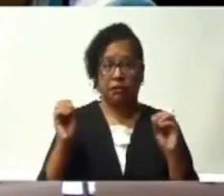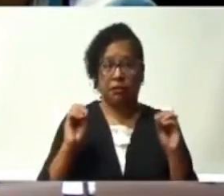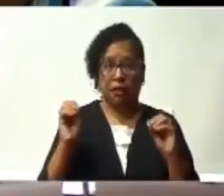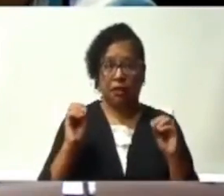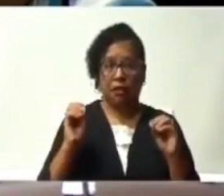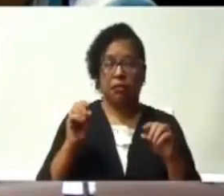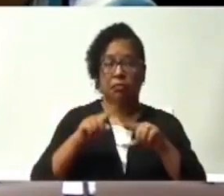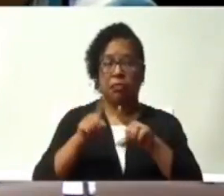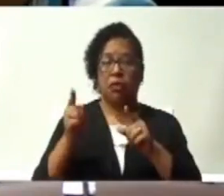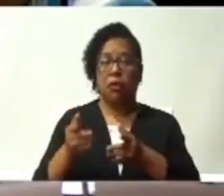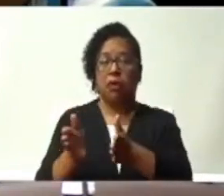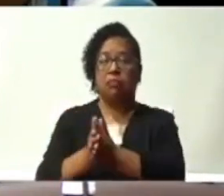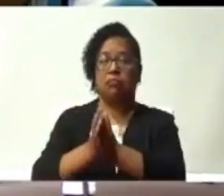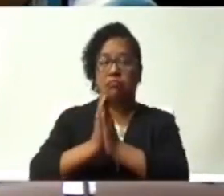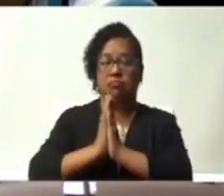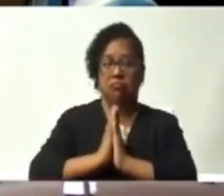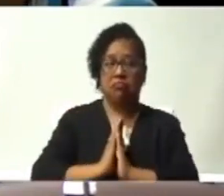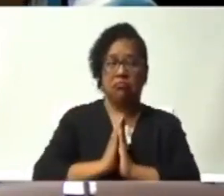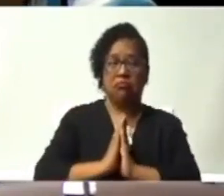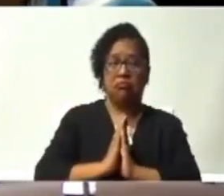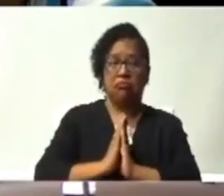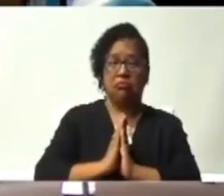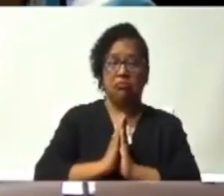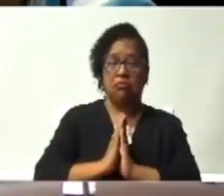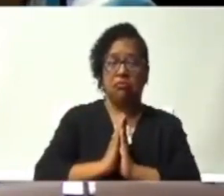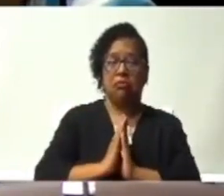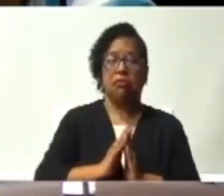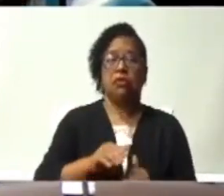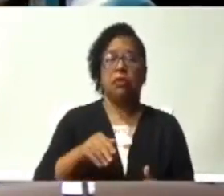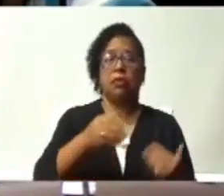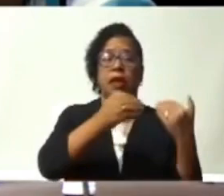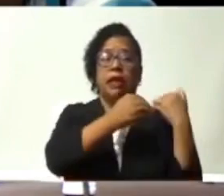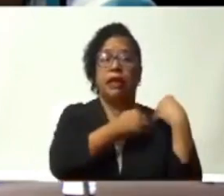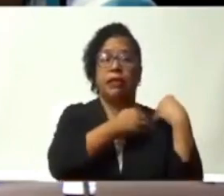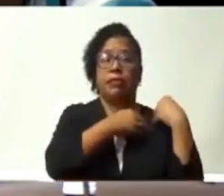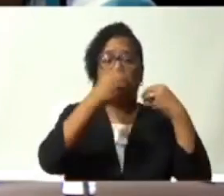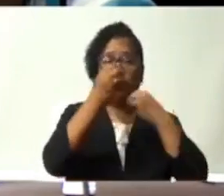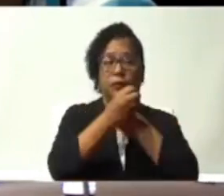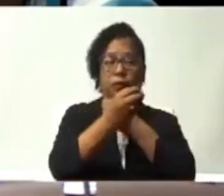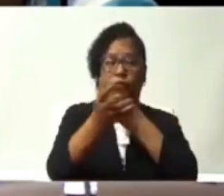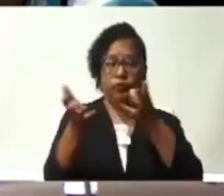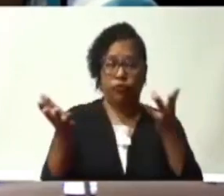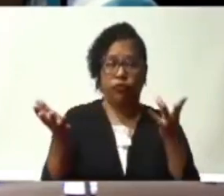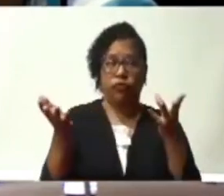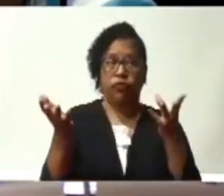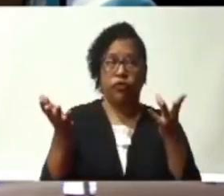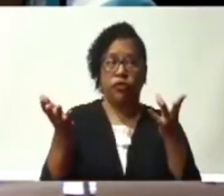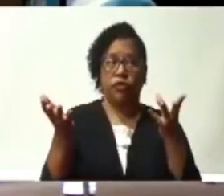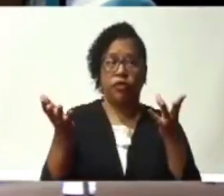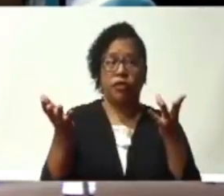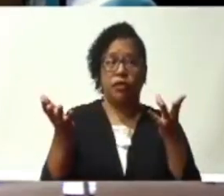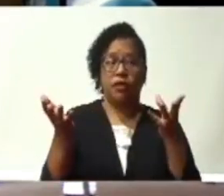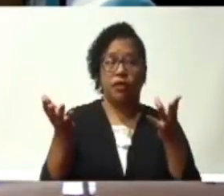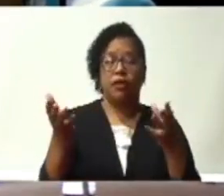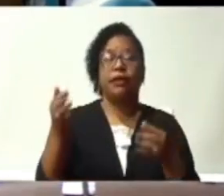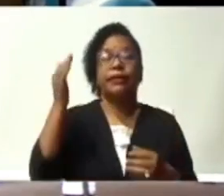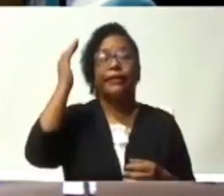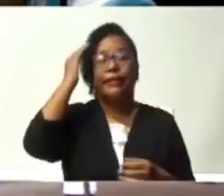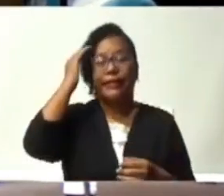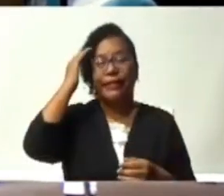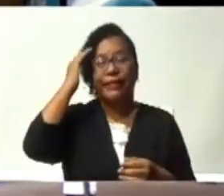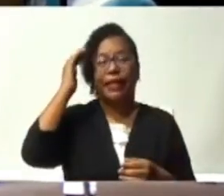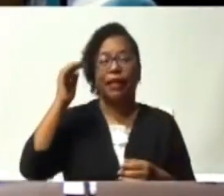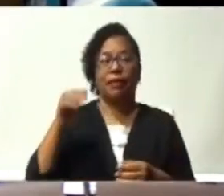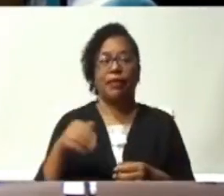nuestro vocero, cuando sabe el vocero del PRM que los turnos previos no se contestan.